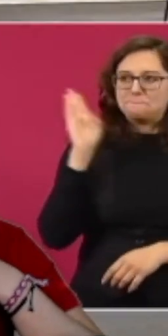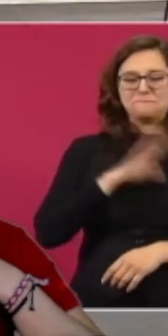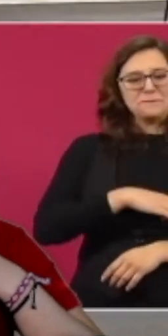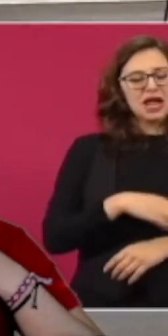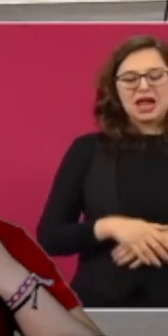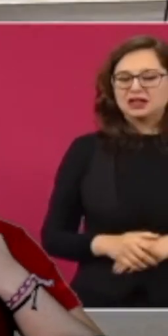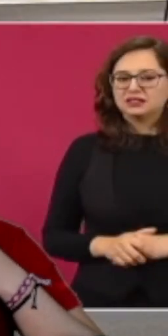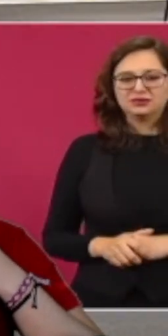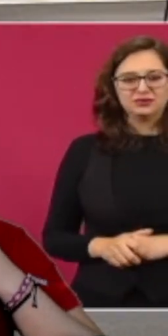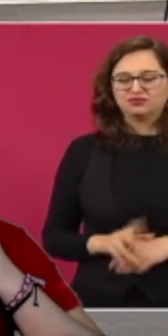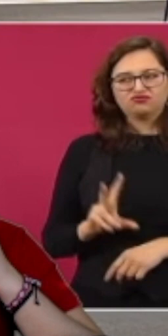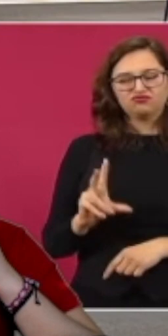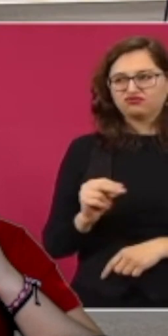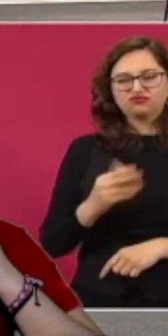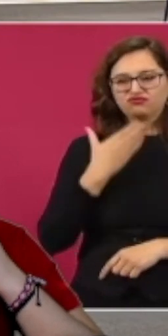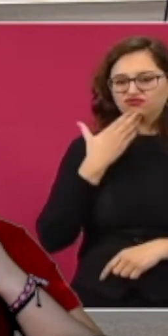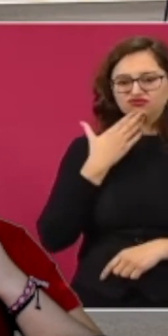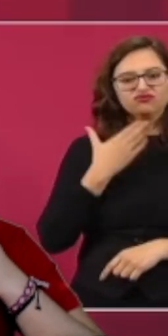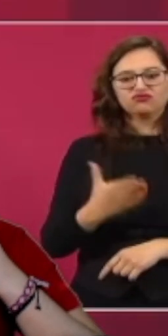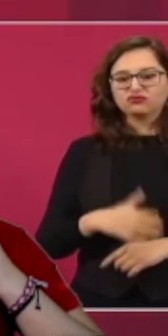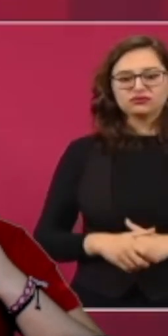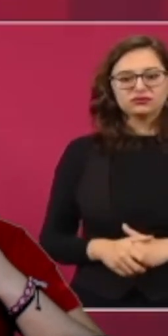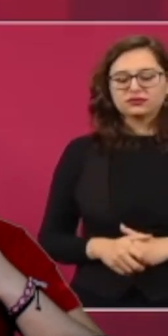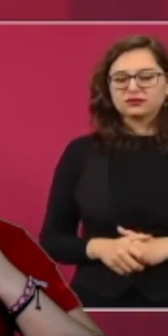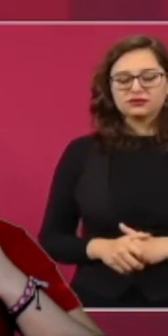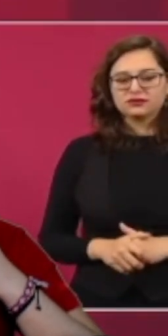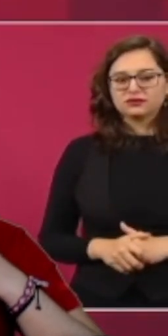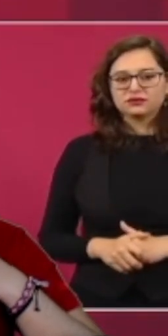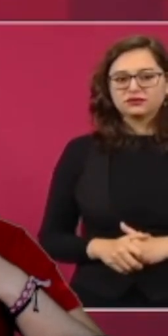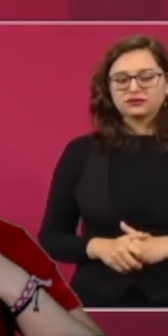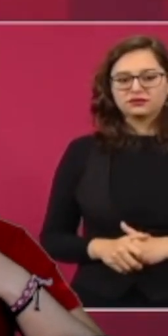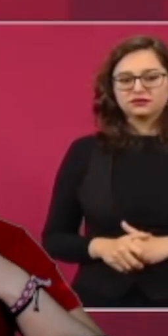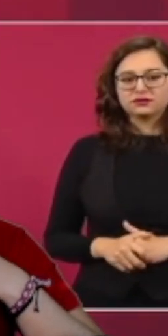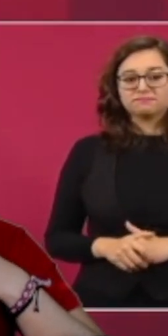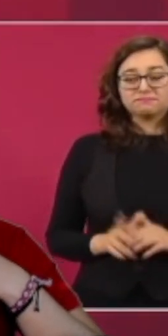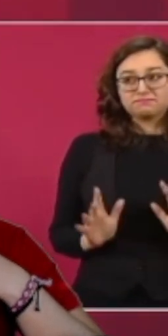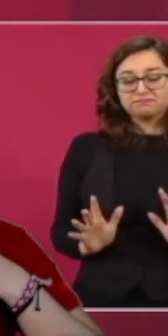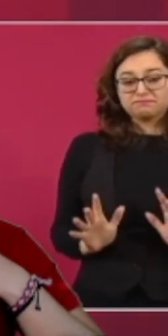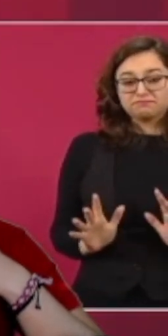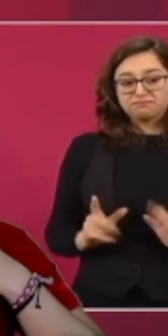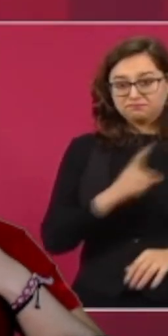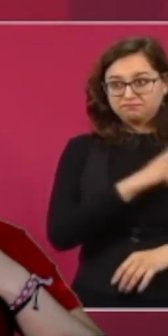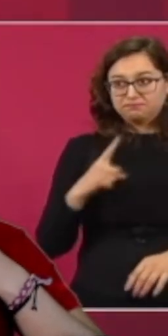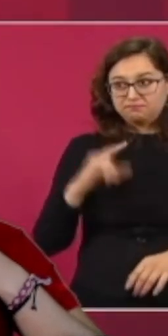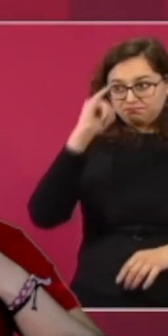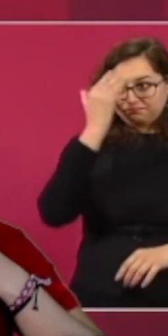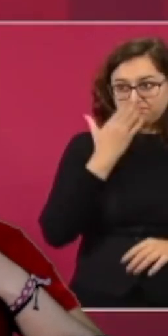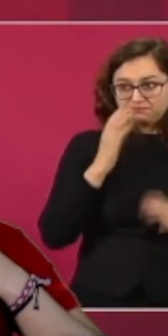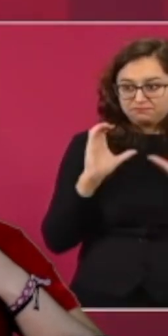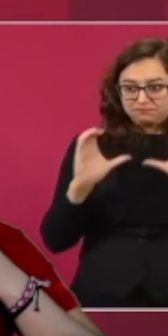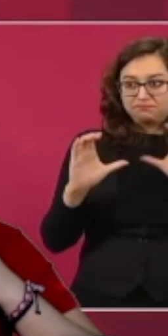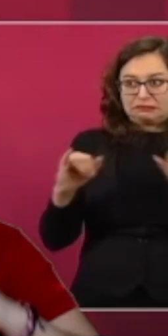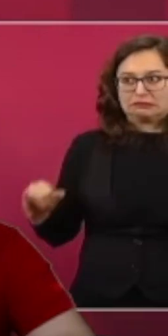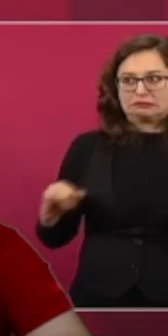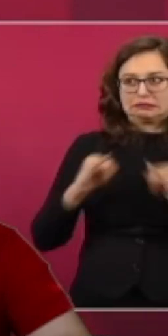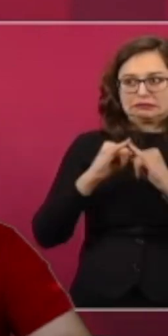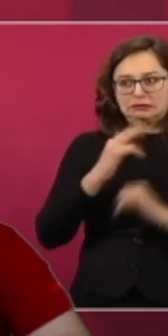No es correcto. Hay que cuidar pues la